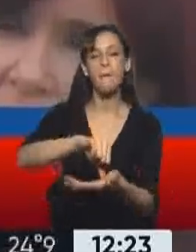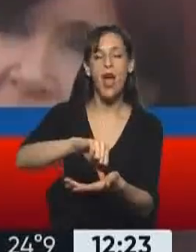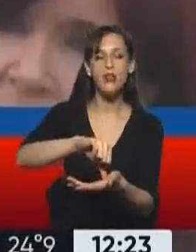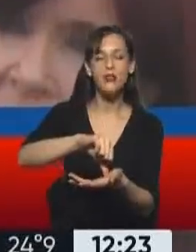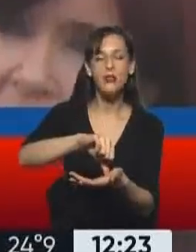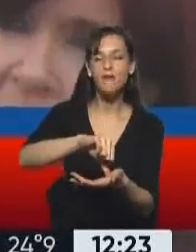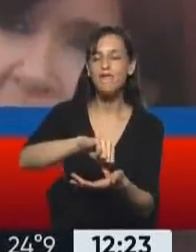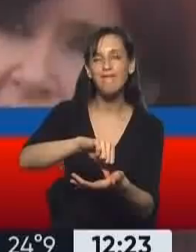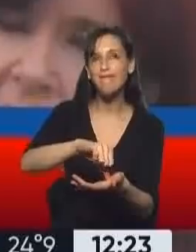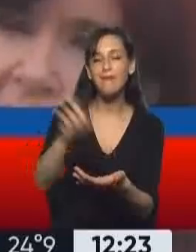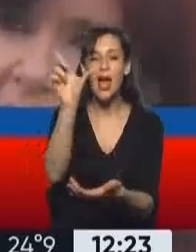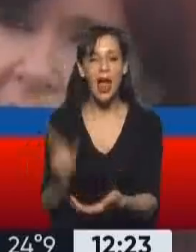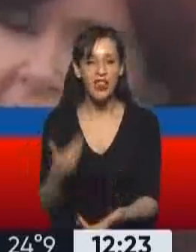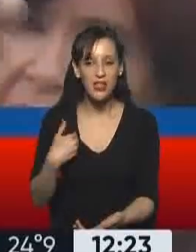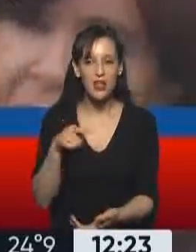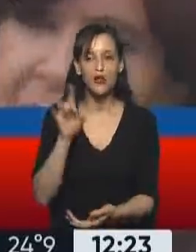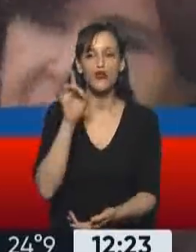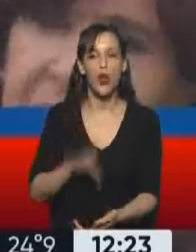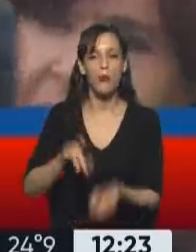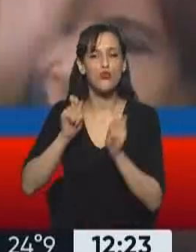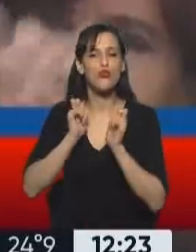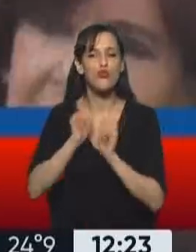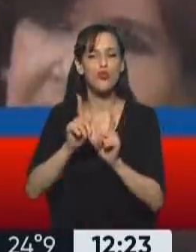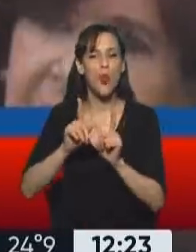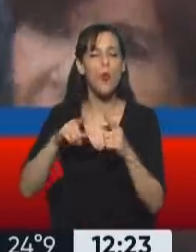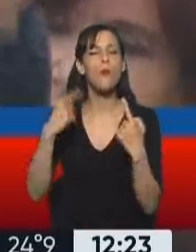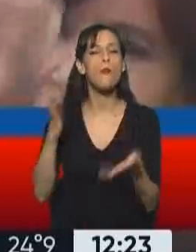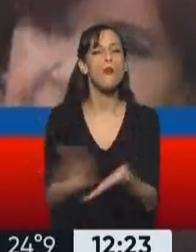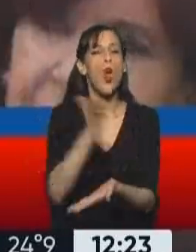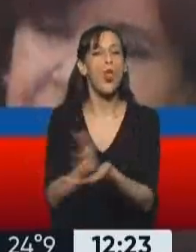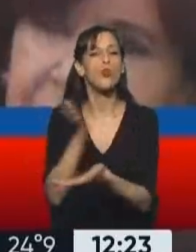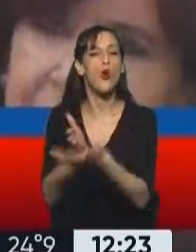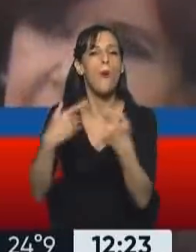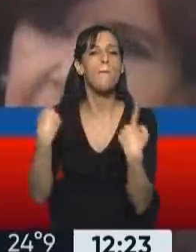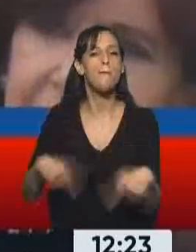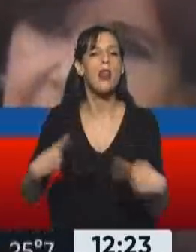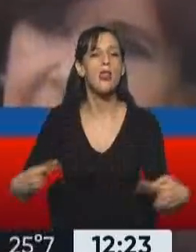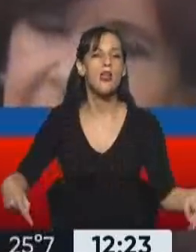la producción de materias primas, casi como si fuera una maquila asiática.